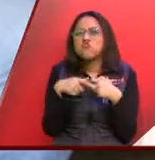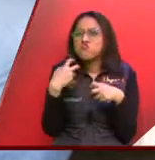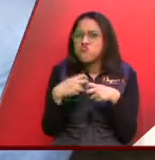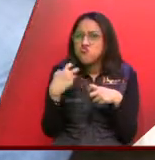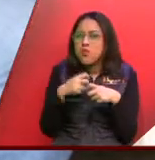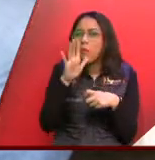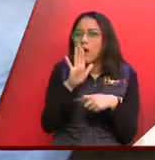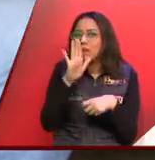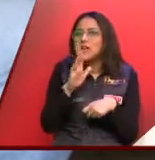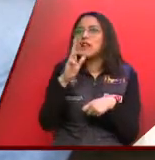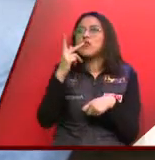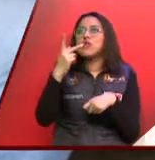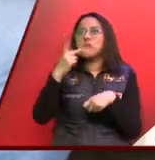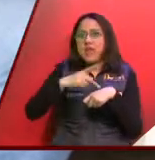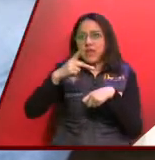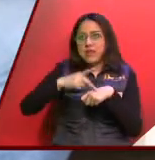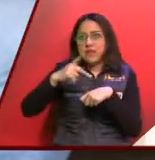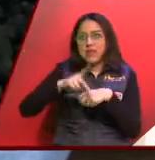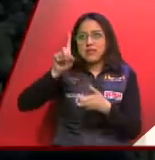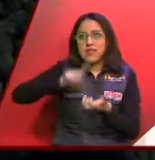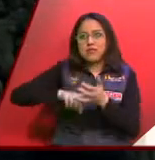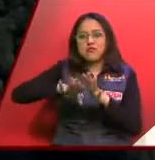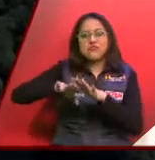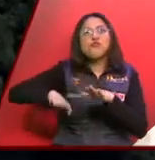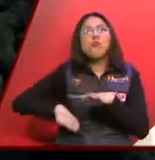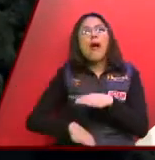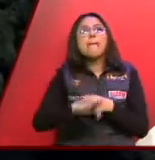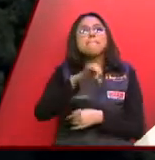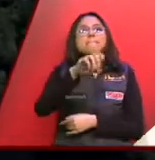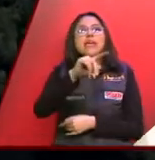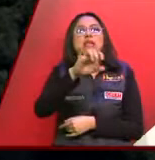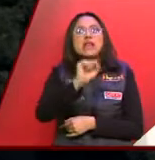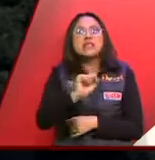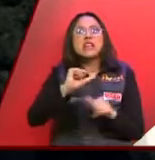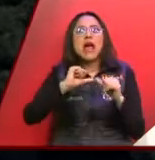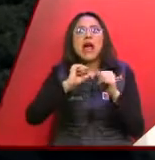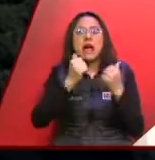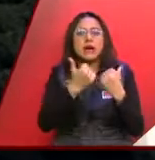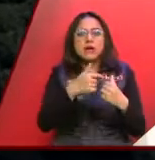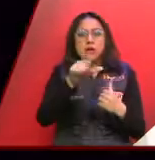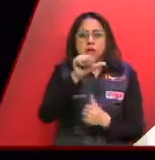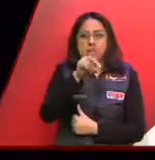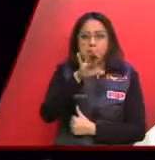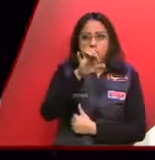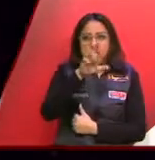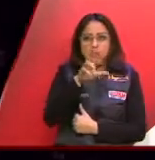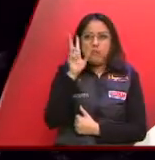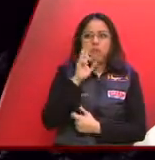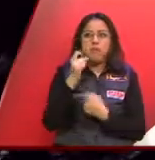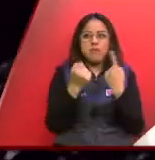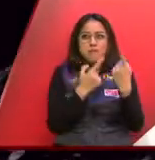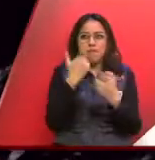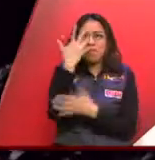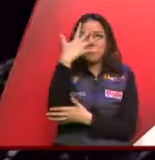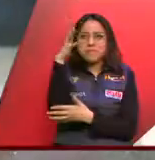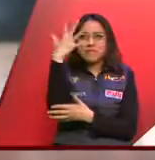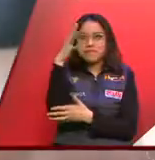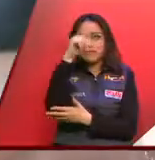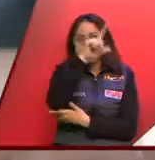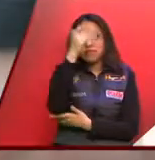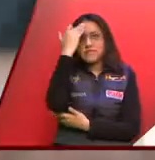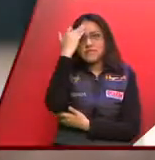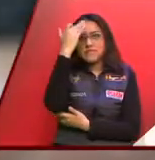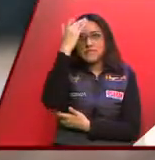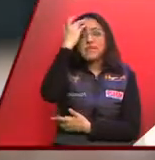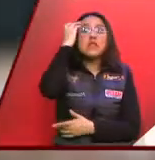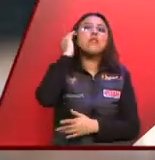una roca y eso se encuentra en las minas. El ámbar se forma de una resina vegetal residual de algunos árboles que con el tiempo